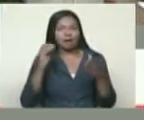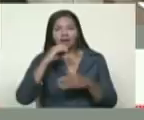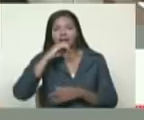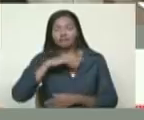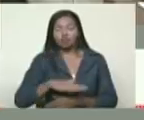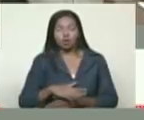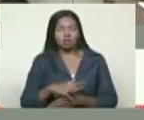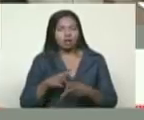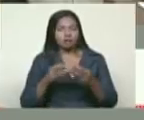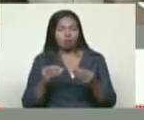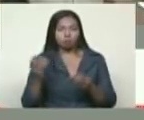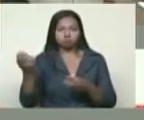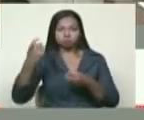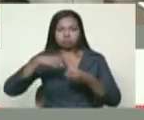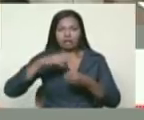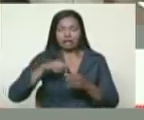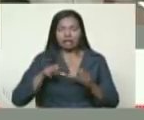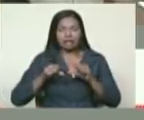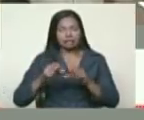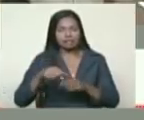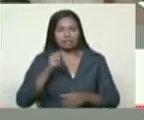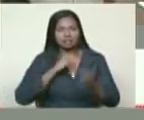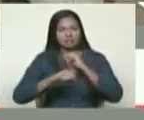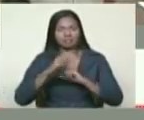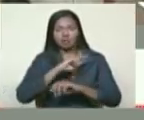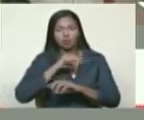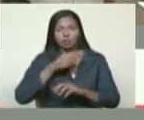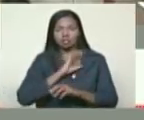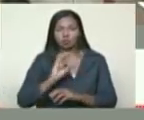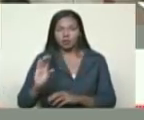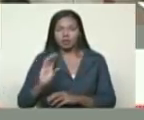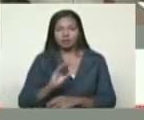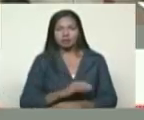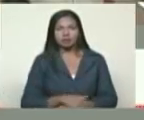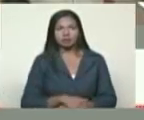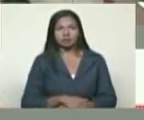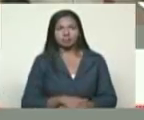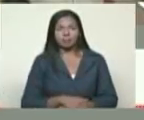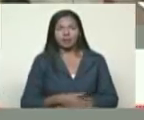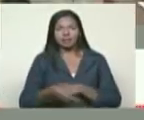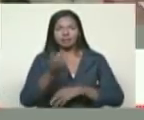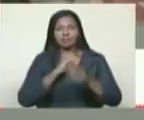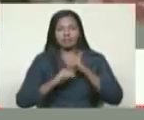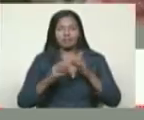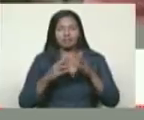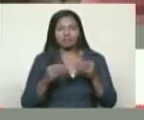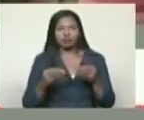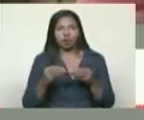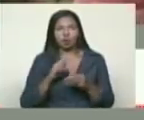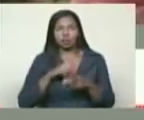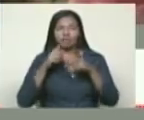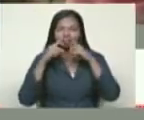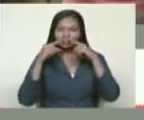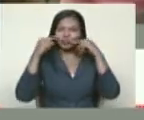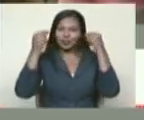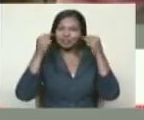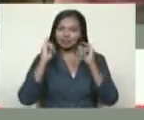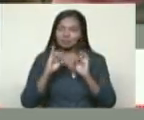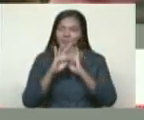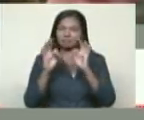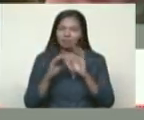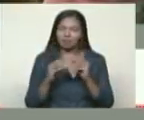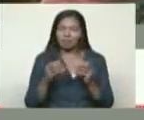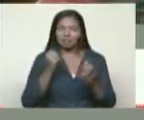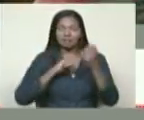históricas, que llegaron para quedarse y defender nuestra soberanía, para defender nuestra sonrisa, para defender